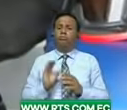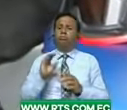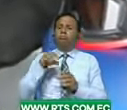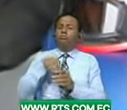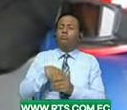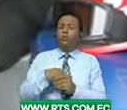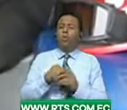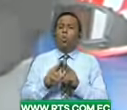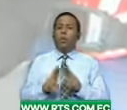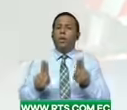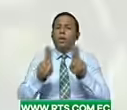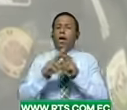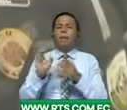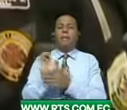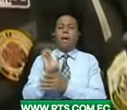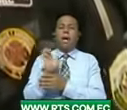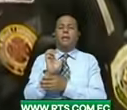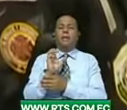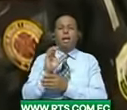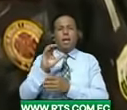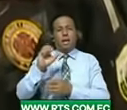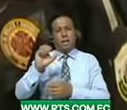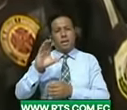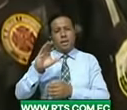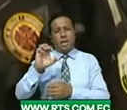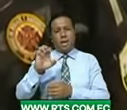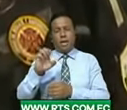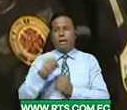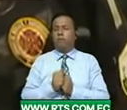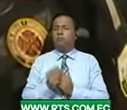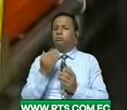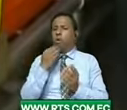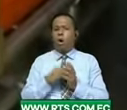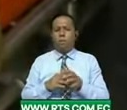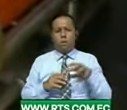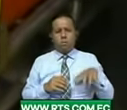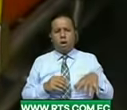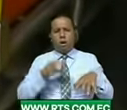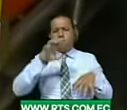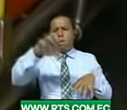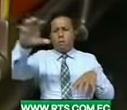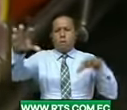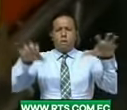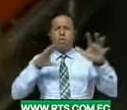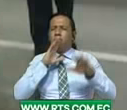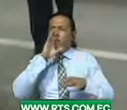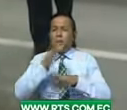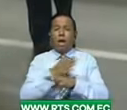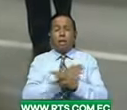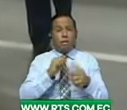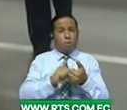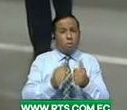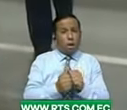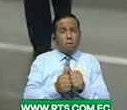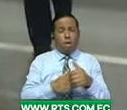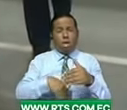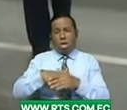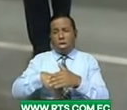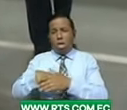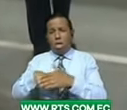emergencia de la CTE. 4 puestos de auxilio que están ubicados estratégicamente en los lugares donde existe mayor accidentabilidad.